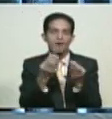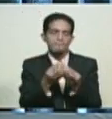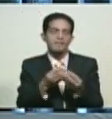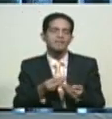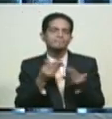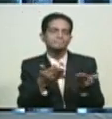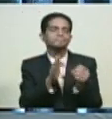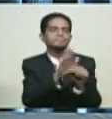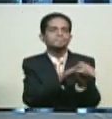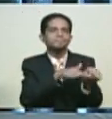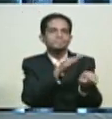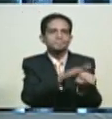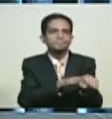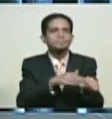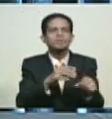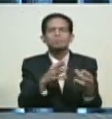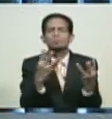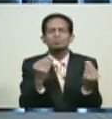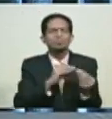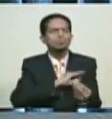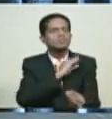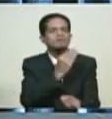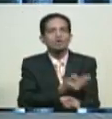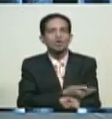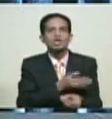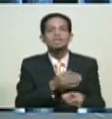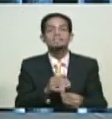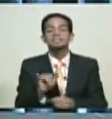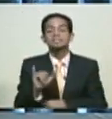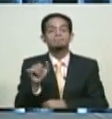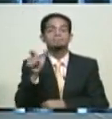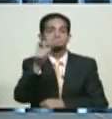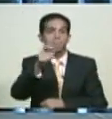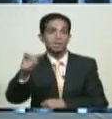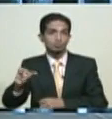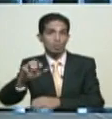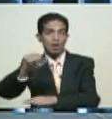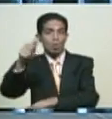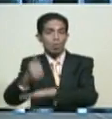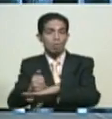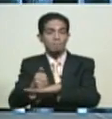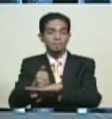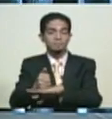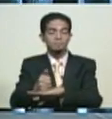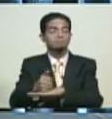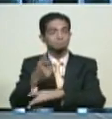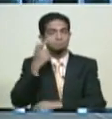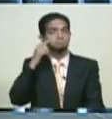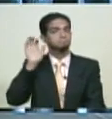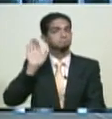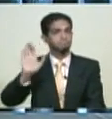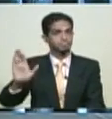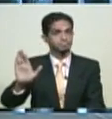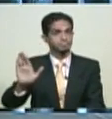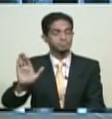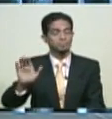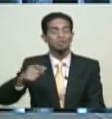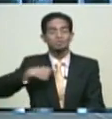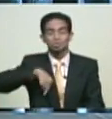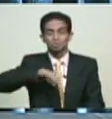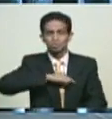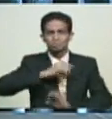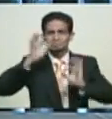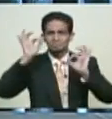y mucha fortaleza moral y a los criminales llegaremos a ellos tengan la seguridad absoluta